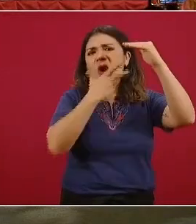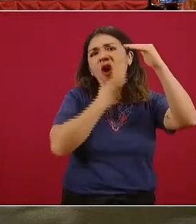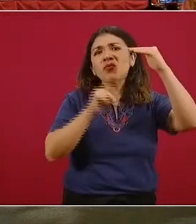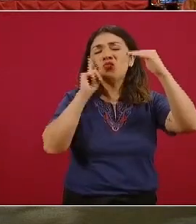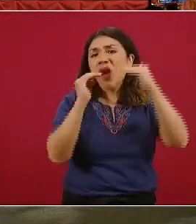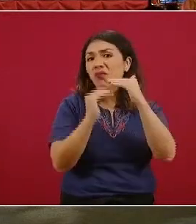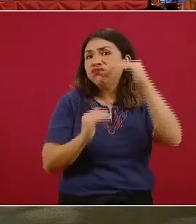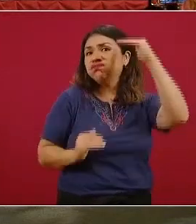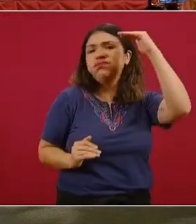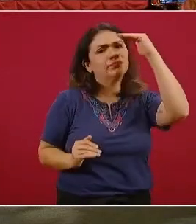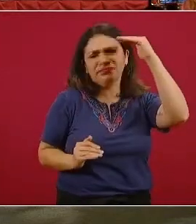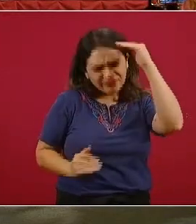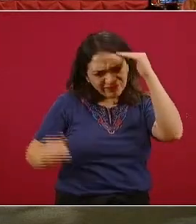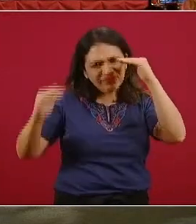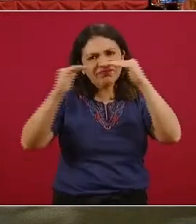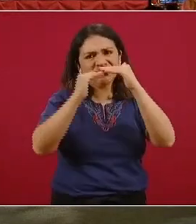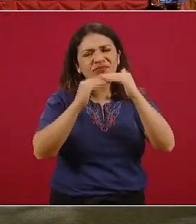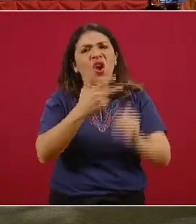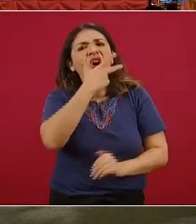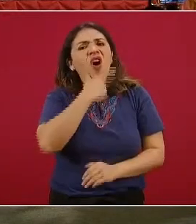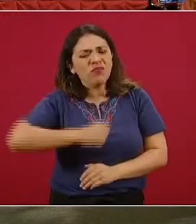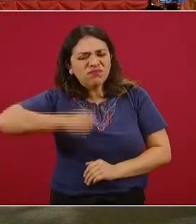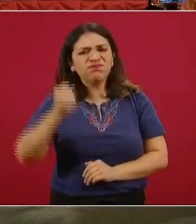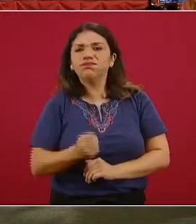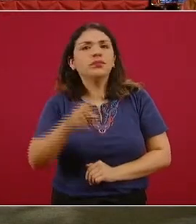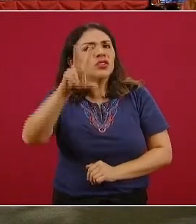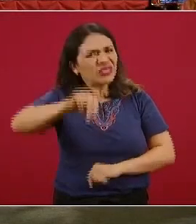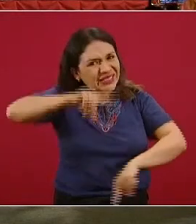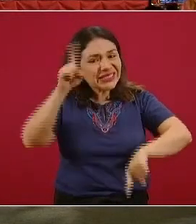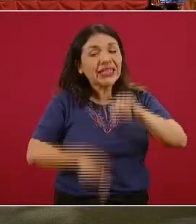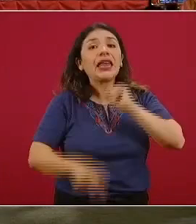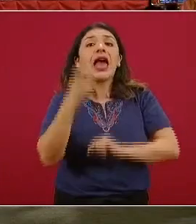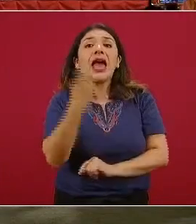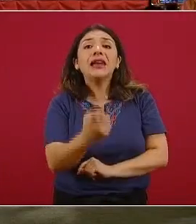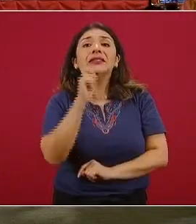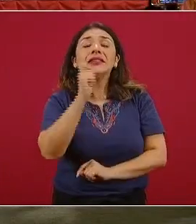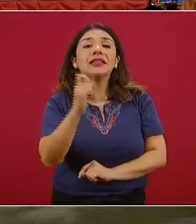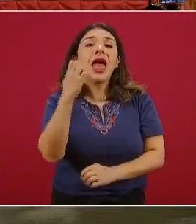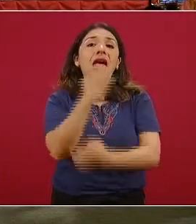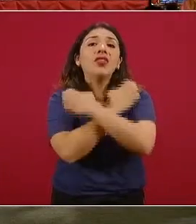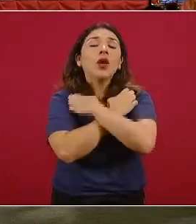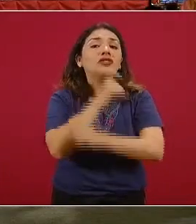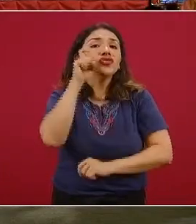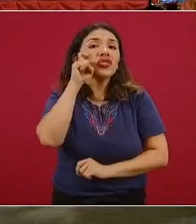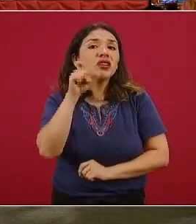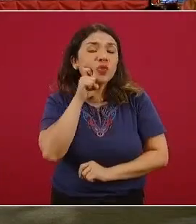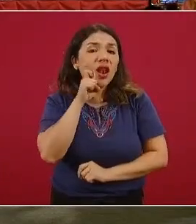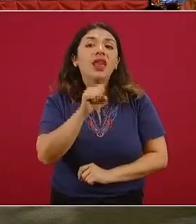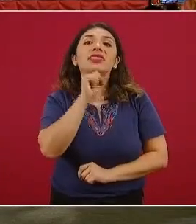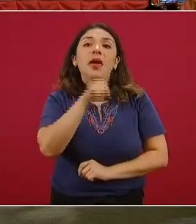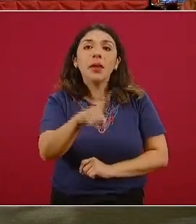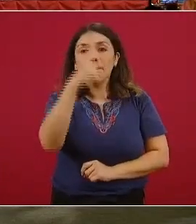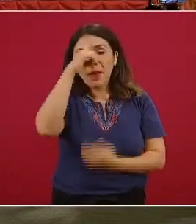género y con el machismo. De eso hablamos cuando hablamos de educación sexual, además,